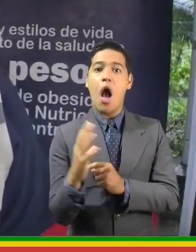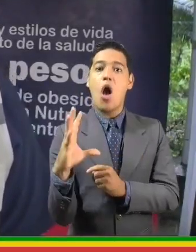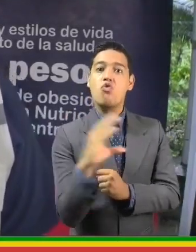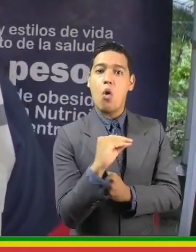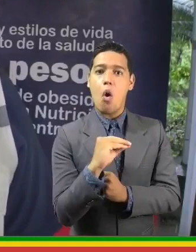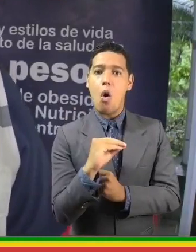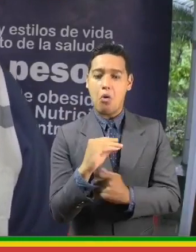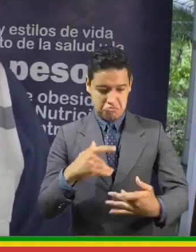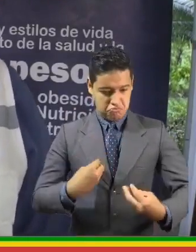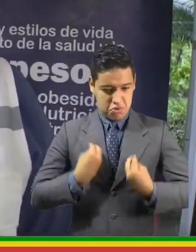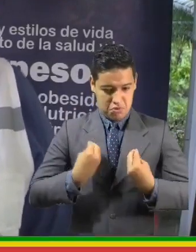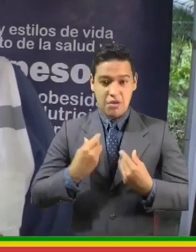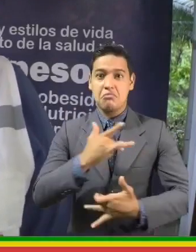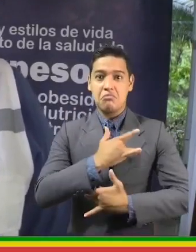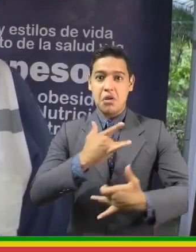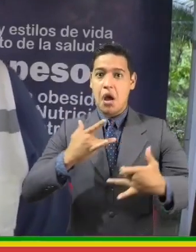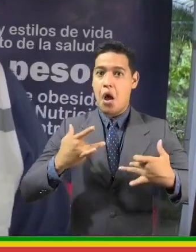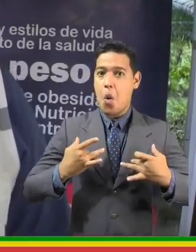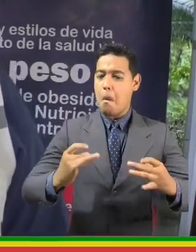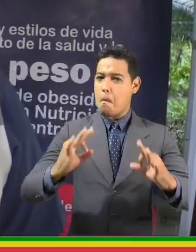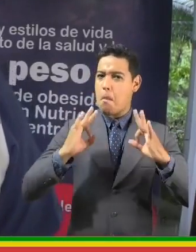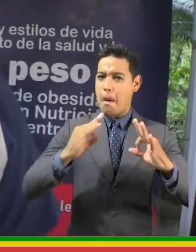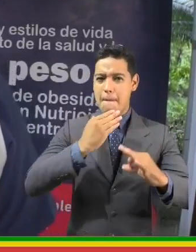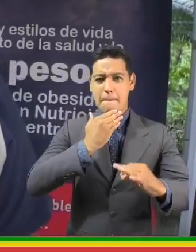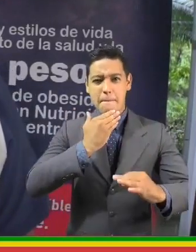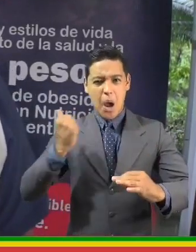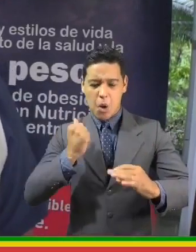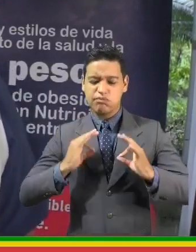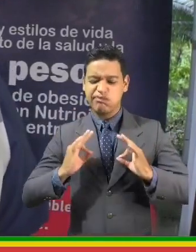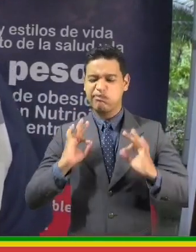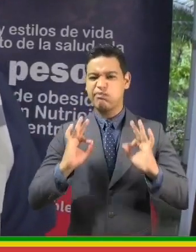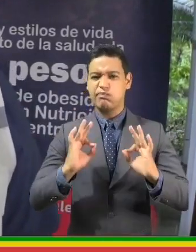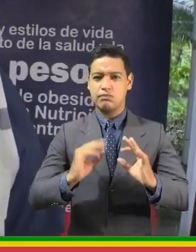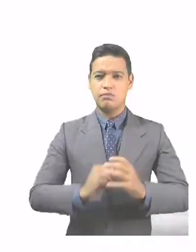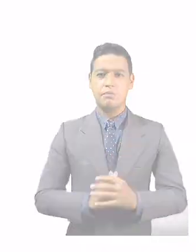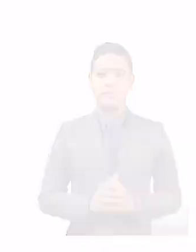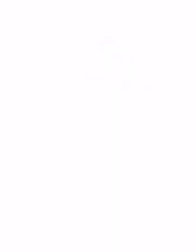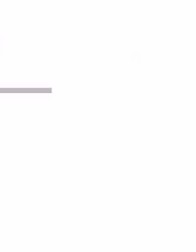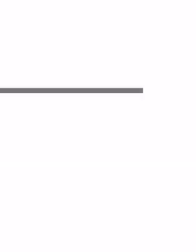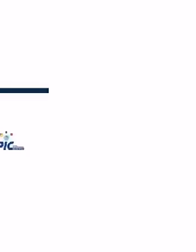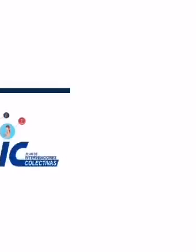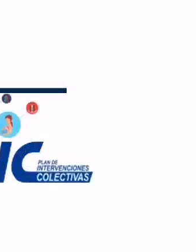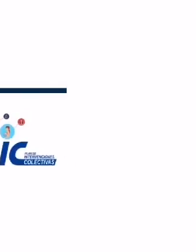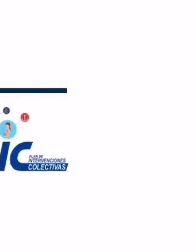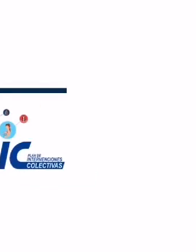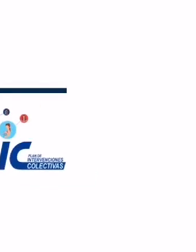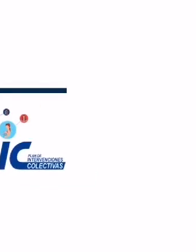estilos de vida saludables por unos mejores y unos más saludables.